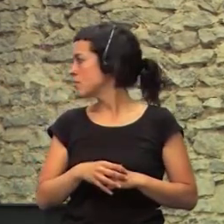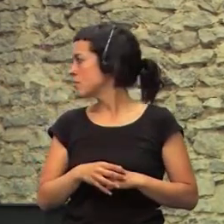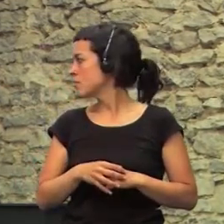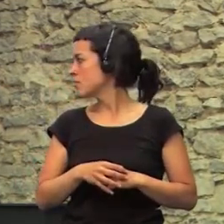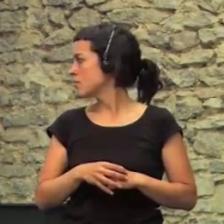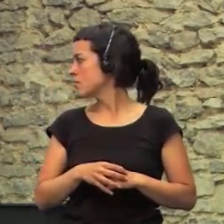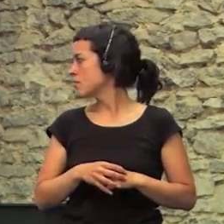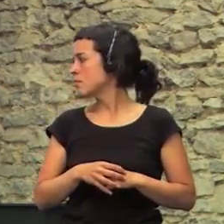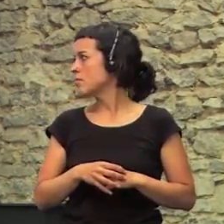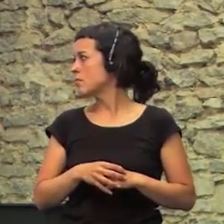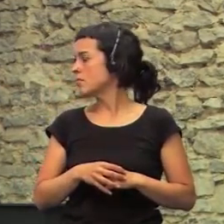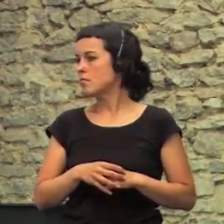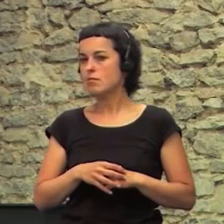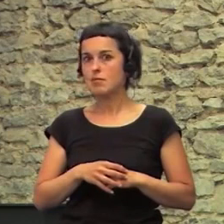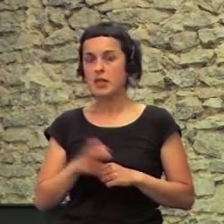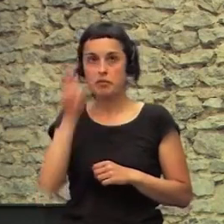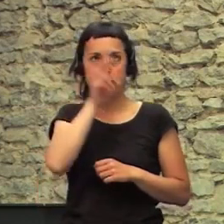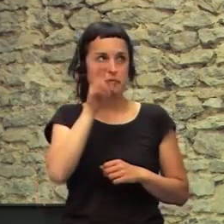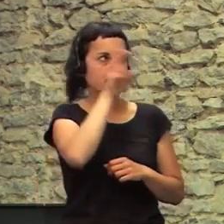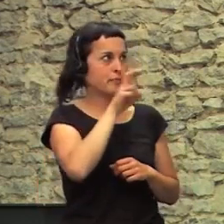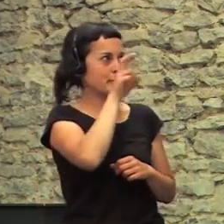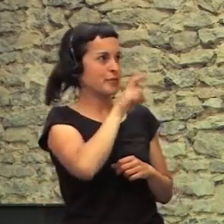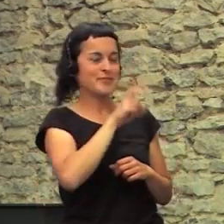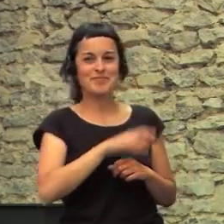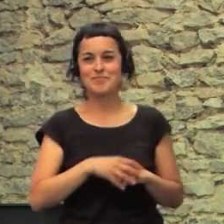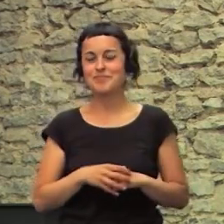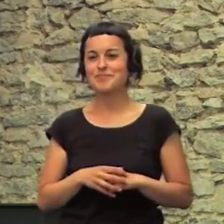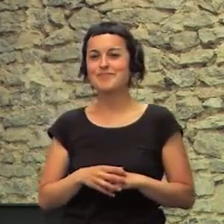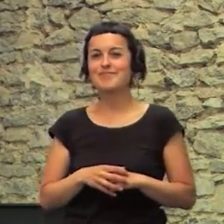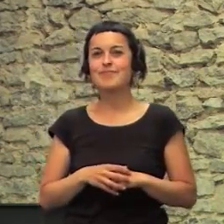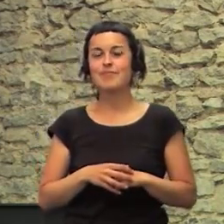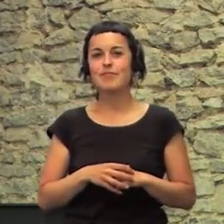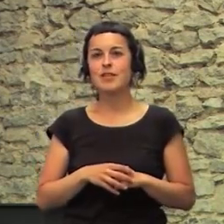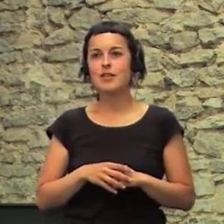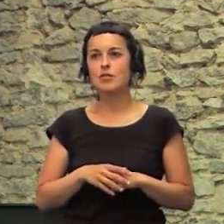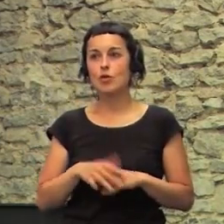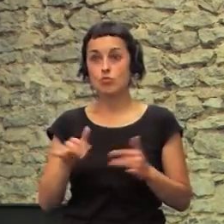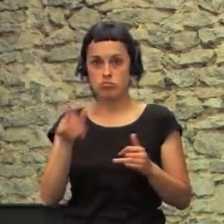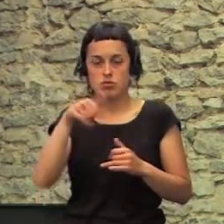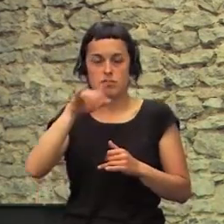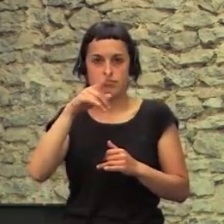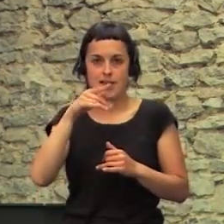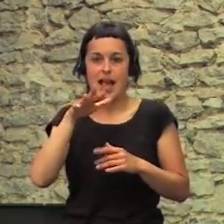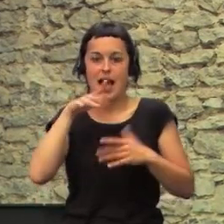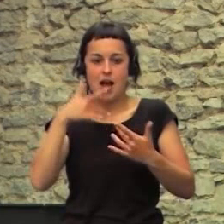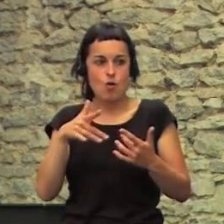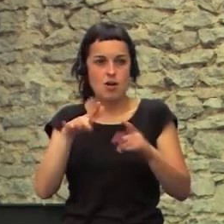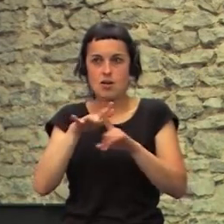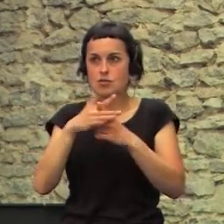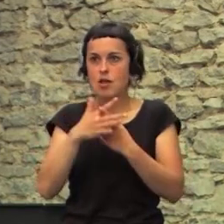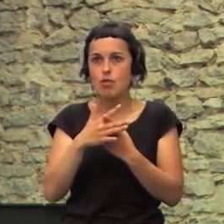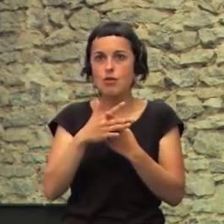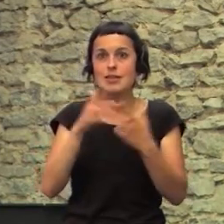Las moscas vienen a saludarnos. Muy complicado, pues fijaos en el momento actual en el que estamos, que es el de hacer